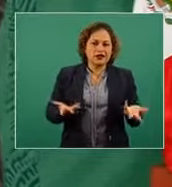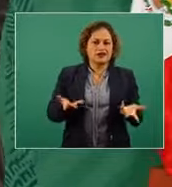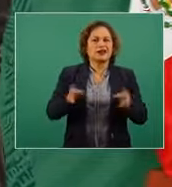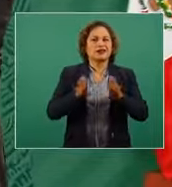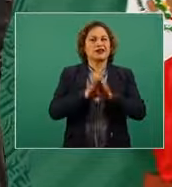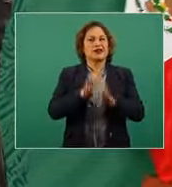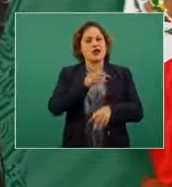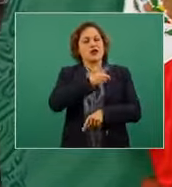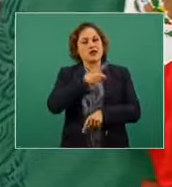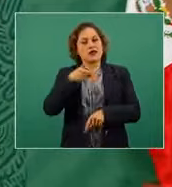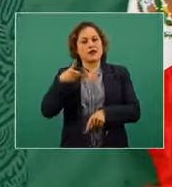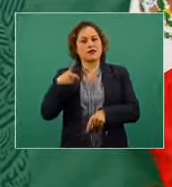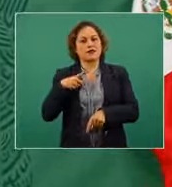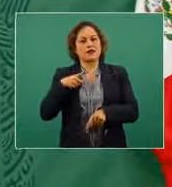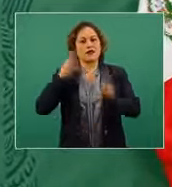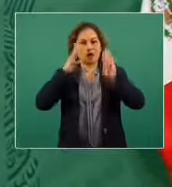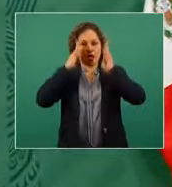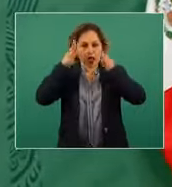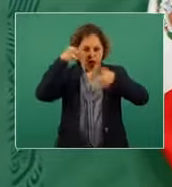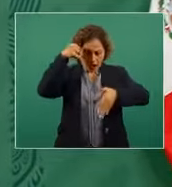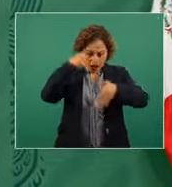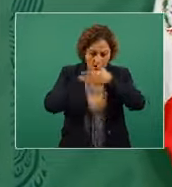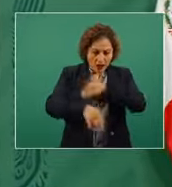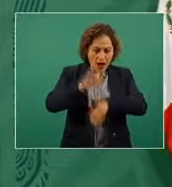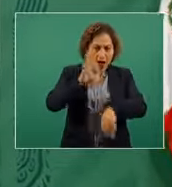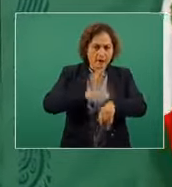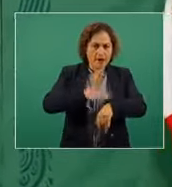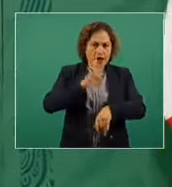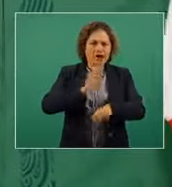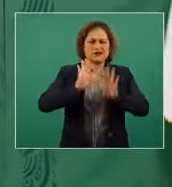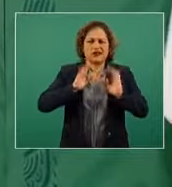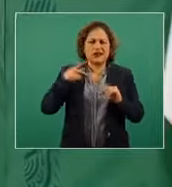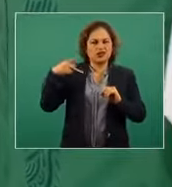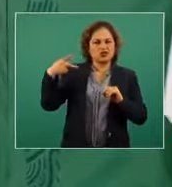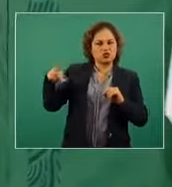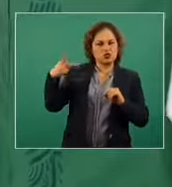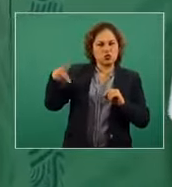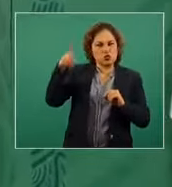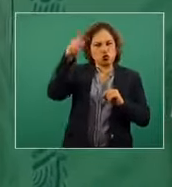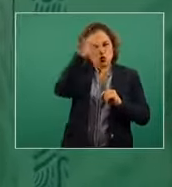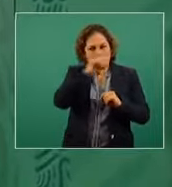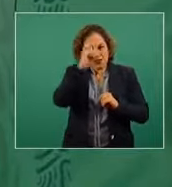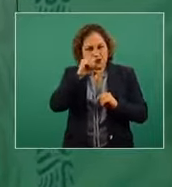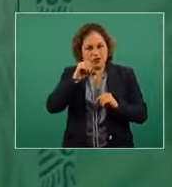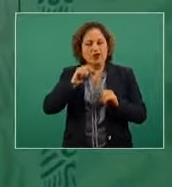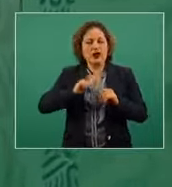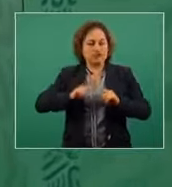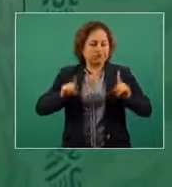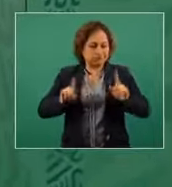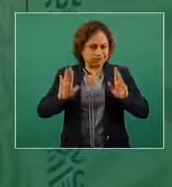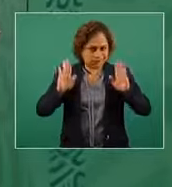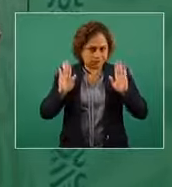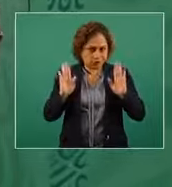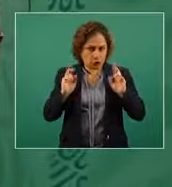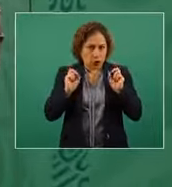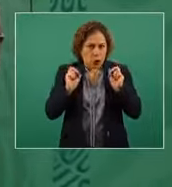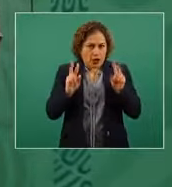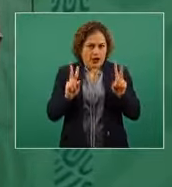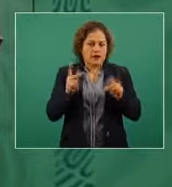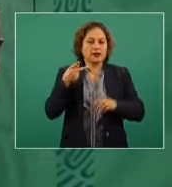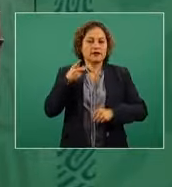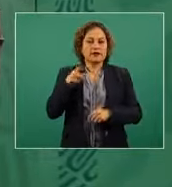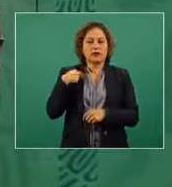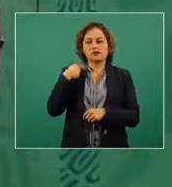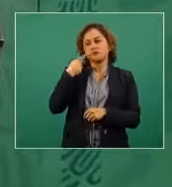especializado su comentario, ¿no? Pero a mí lo que me interesaba era la